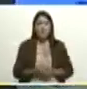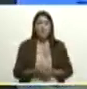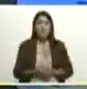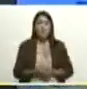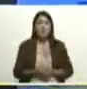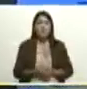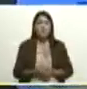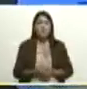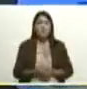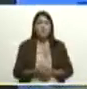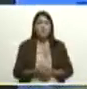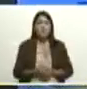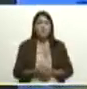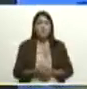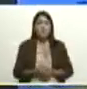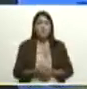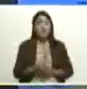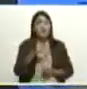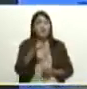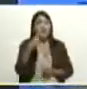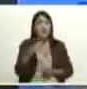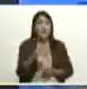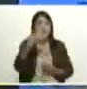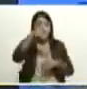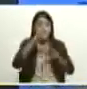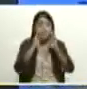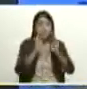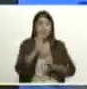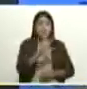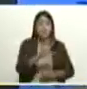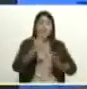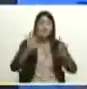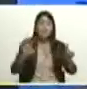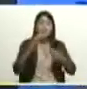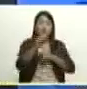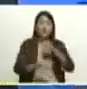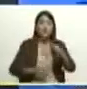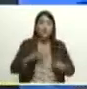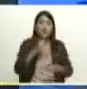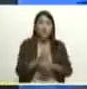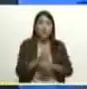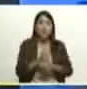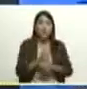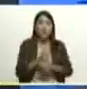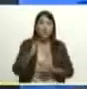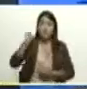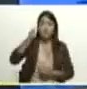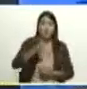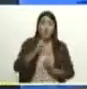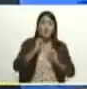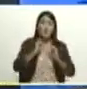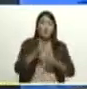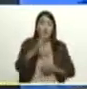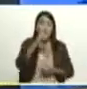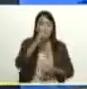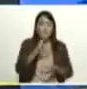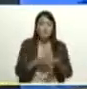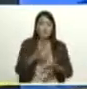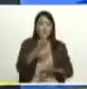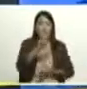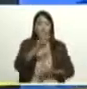hemos establecido, hemos atendido 56 asociaciones y desde el año 2021, presidente, usted